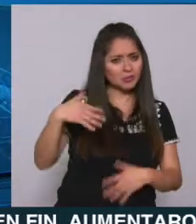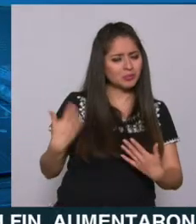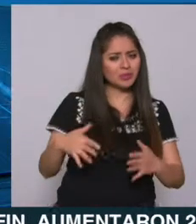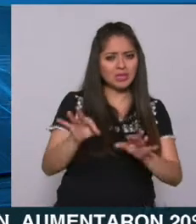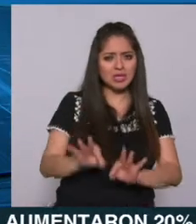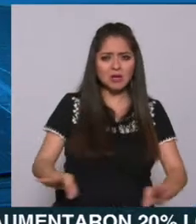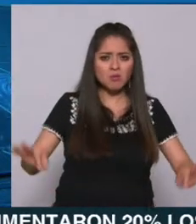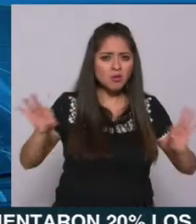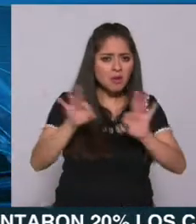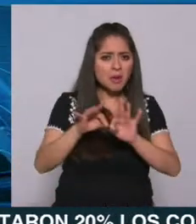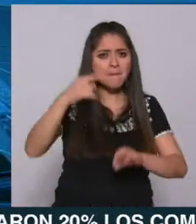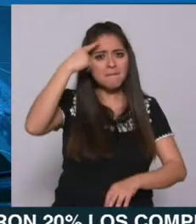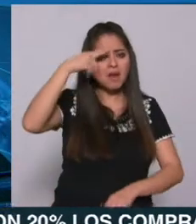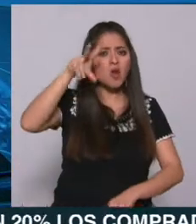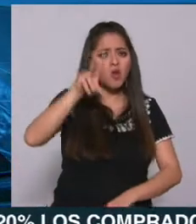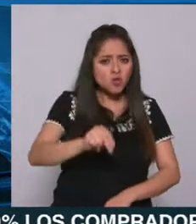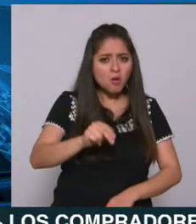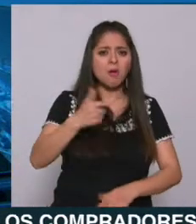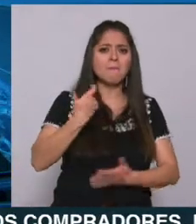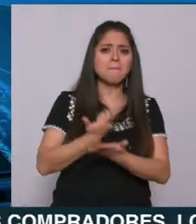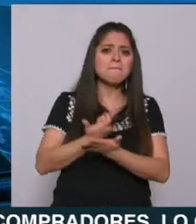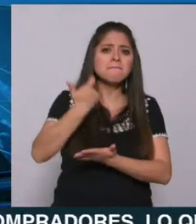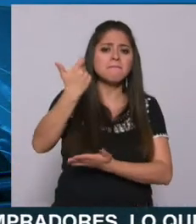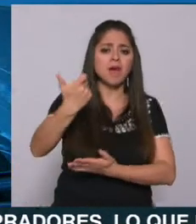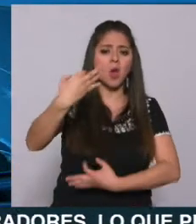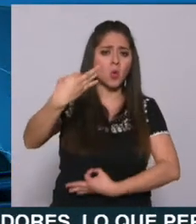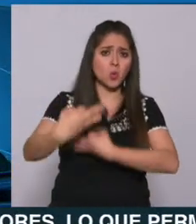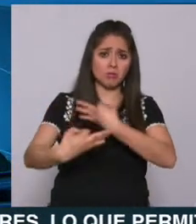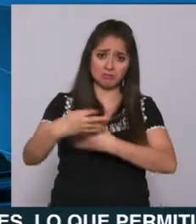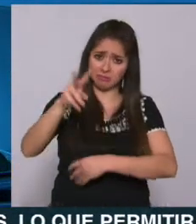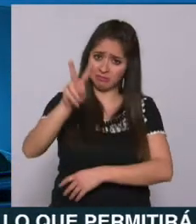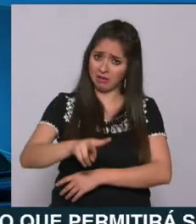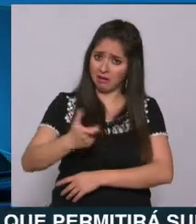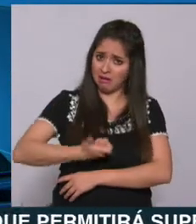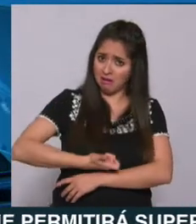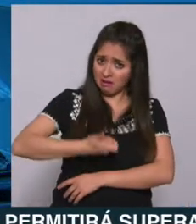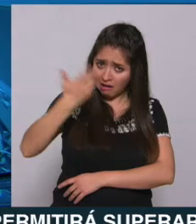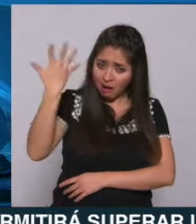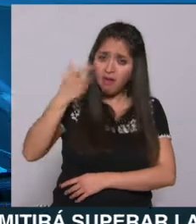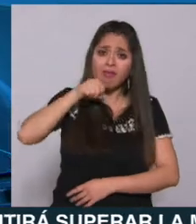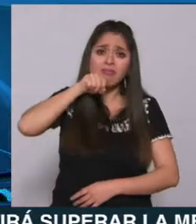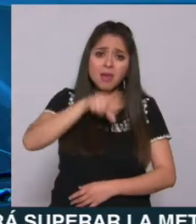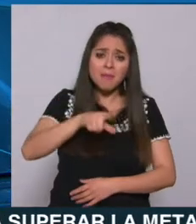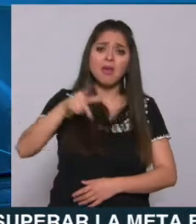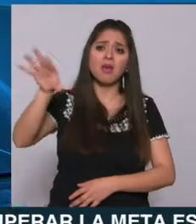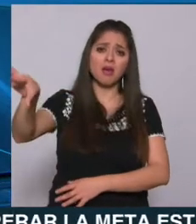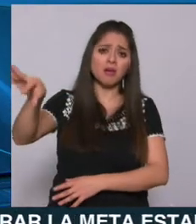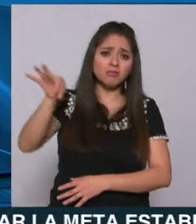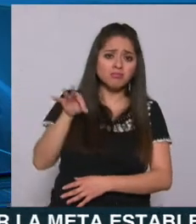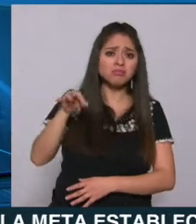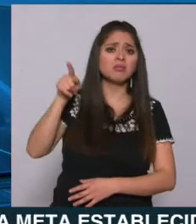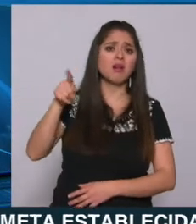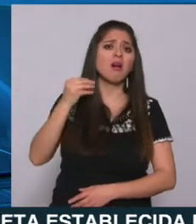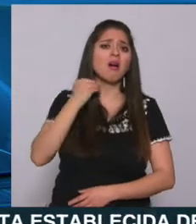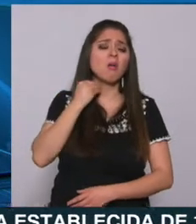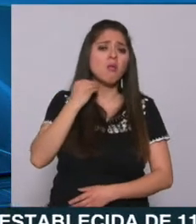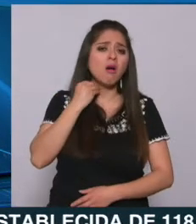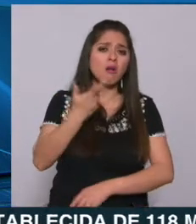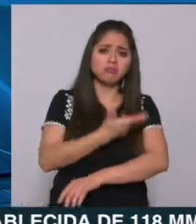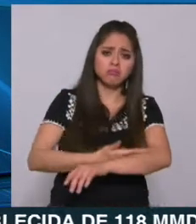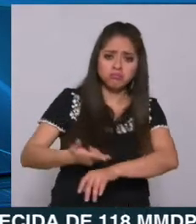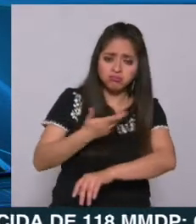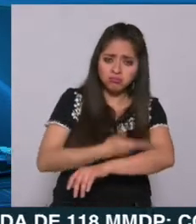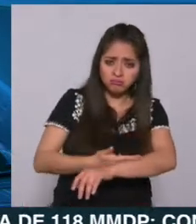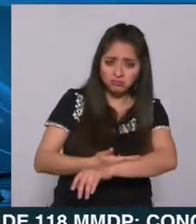evita hacer un trámite costoso, el pagar abogados, el